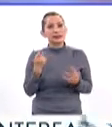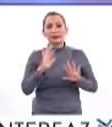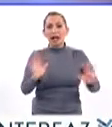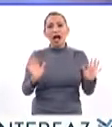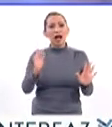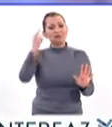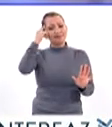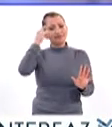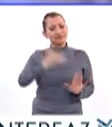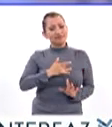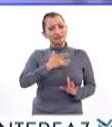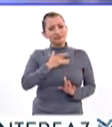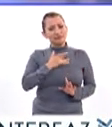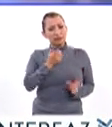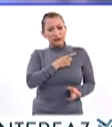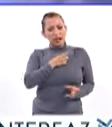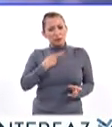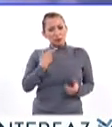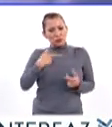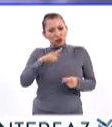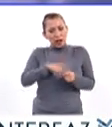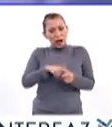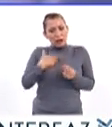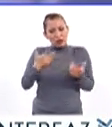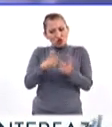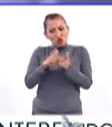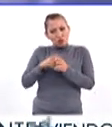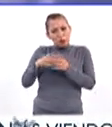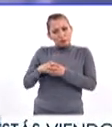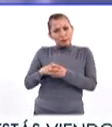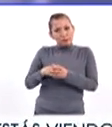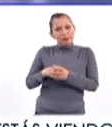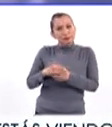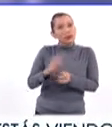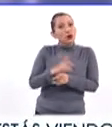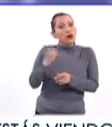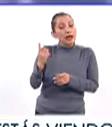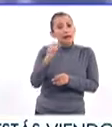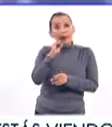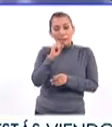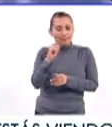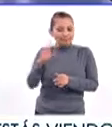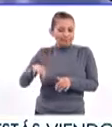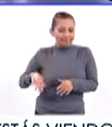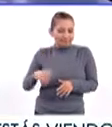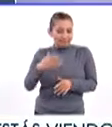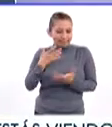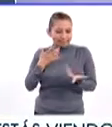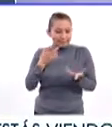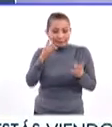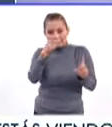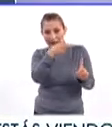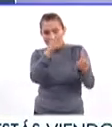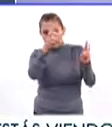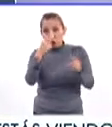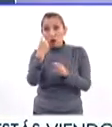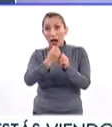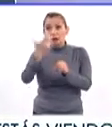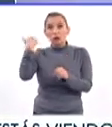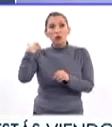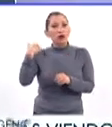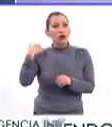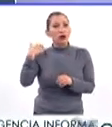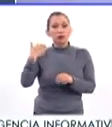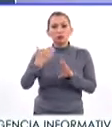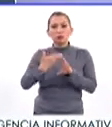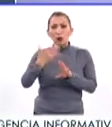una conciencia personal y colectiva. Claro. Porque además de eso, bien está ese caso, y el año pasado lo